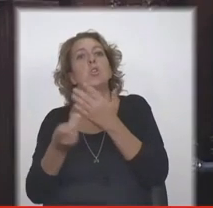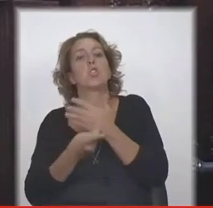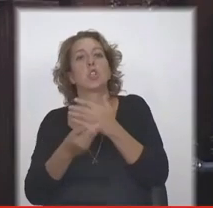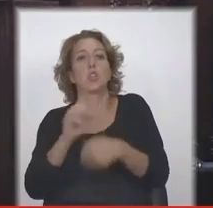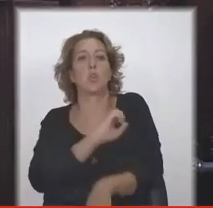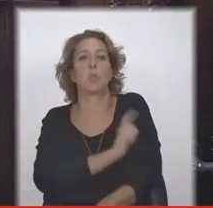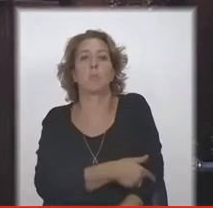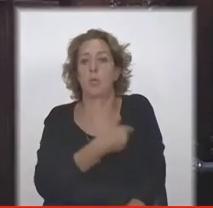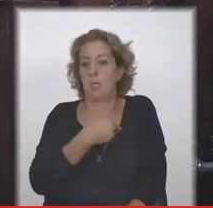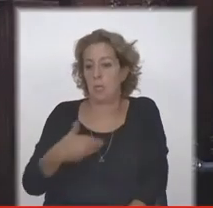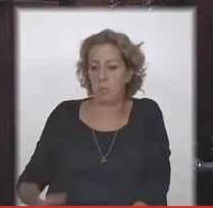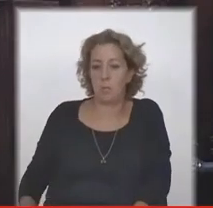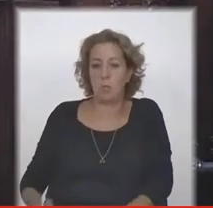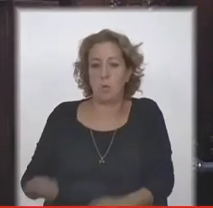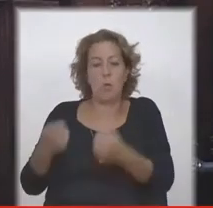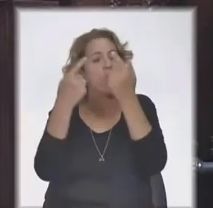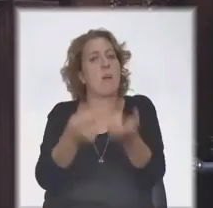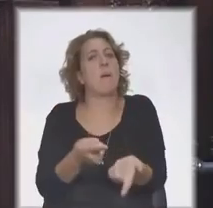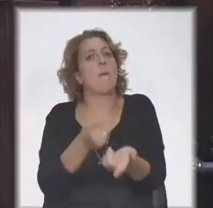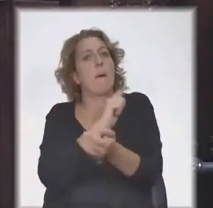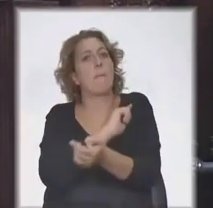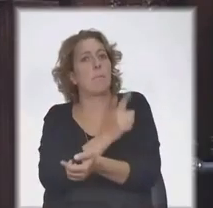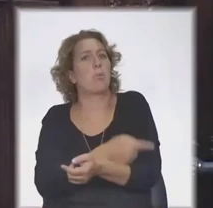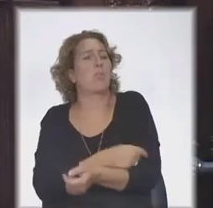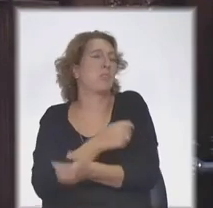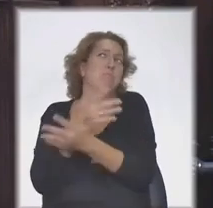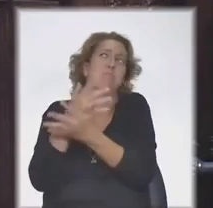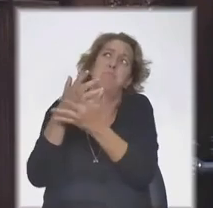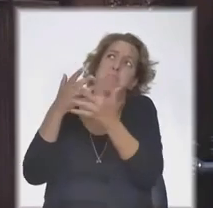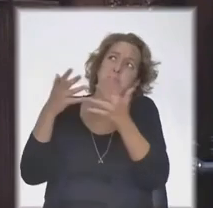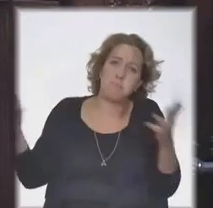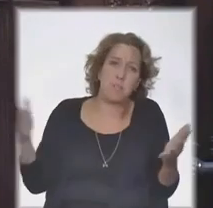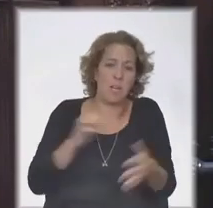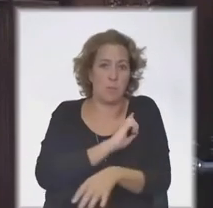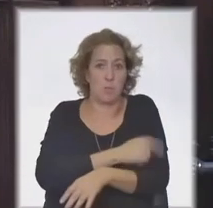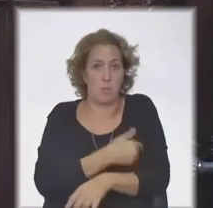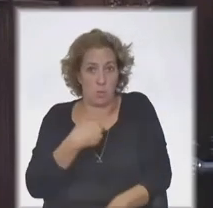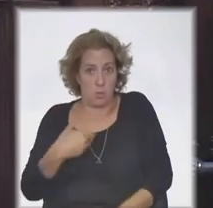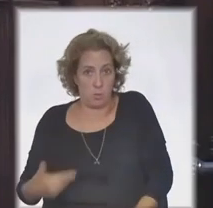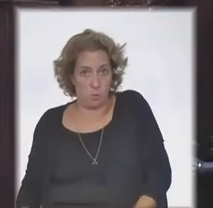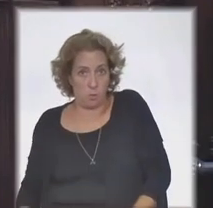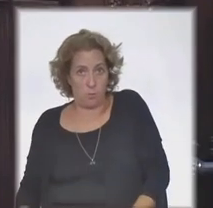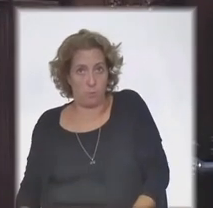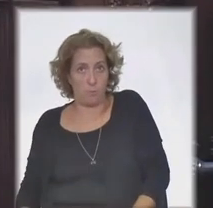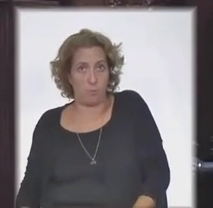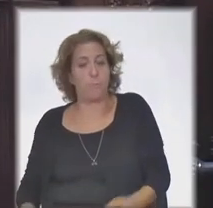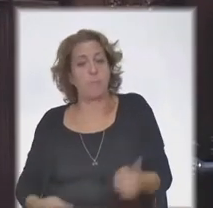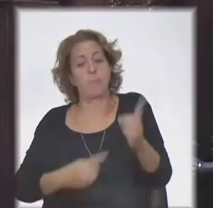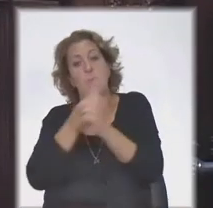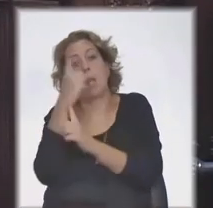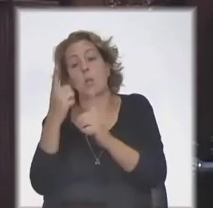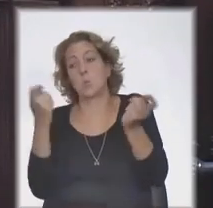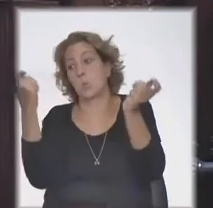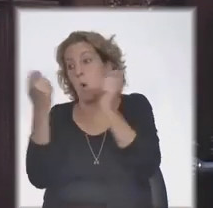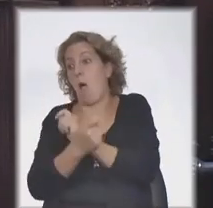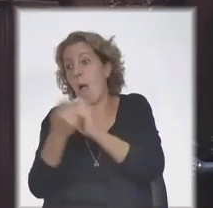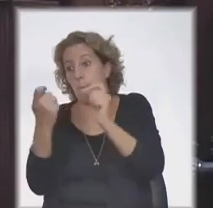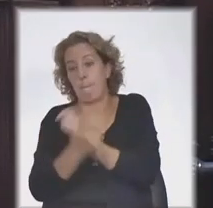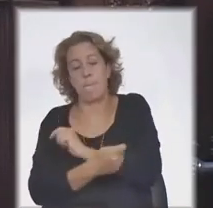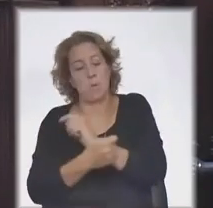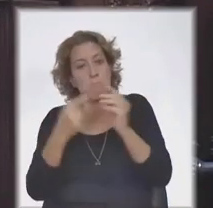le otorgaba una serie de poderes exorbitantes al Poder Ejecutivo, con algunos cambios que